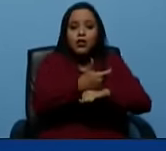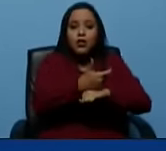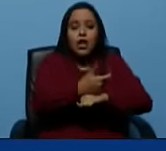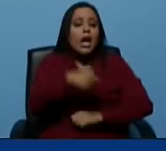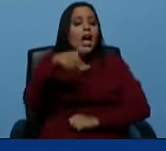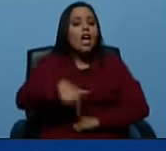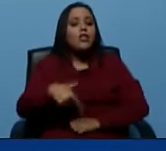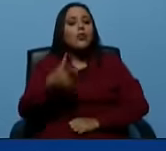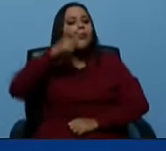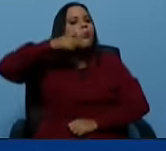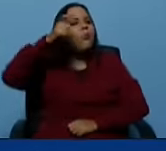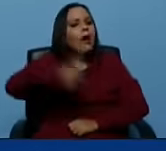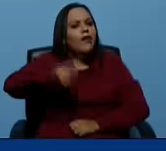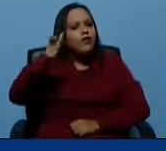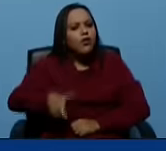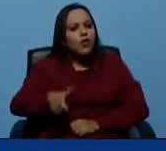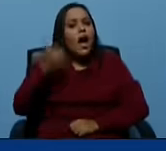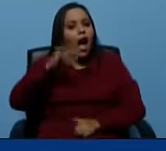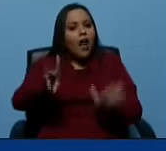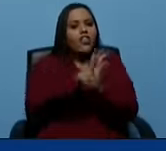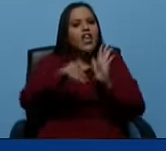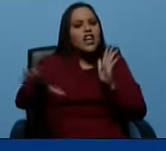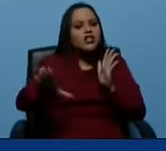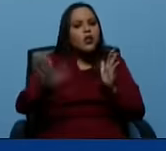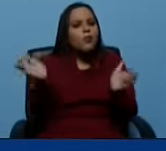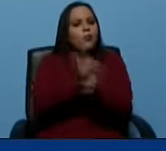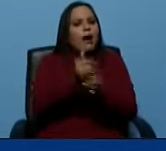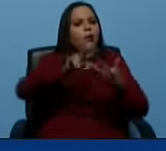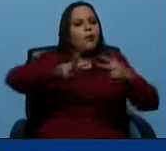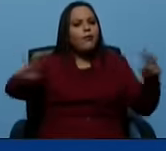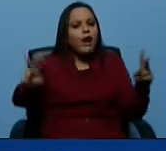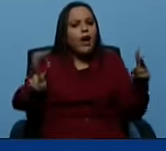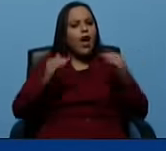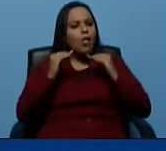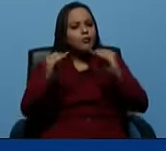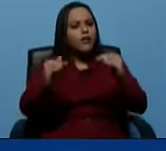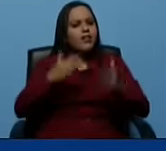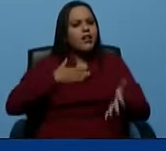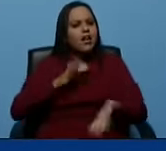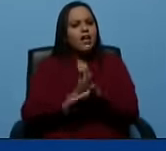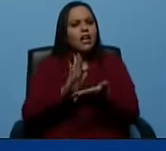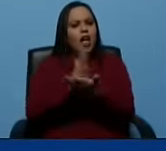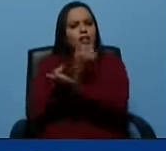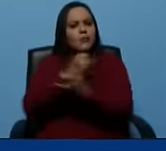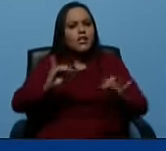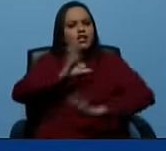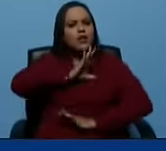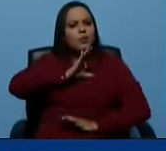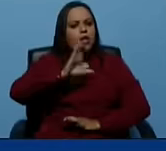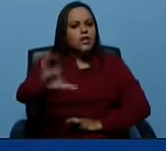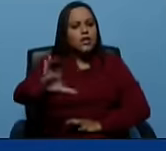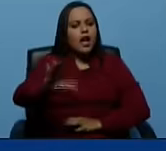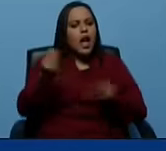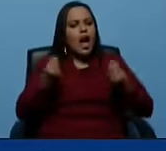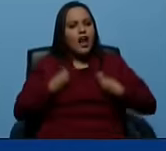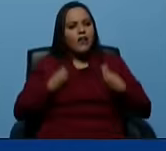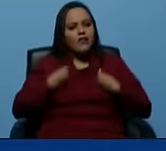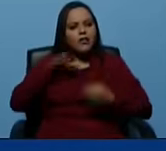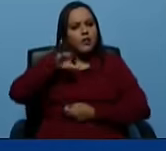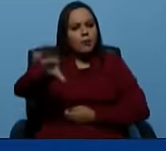trata de un pueblo que tiene derecho a la paz, a la estabilidad, a la tranquilidad, a la independencia, a la soberanía, a la vida